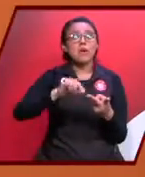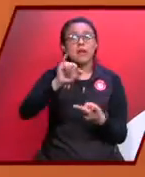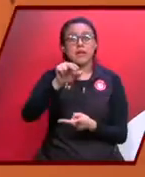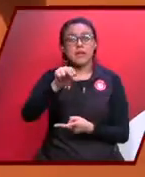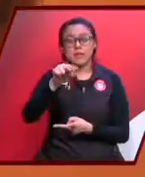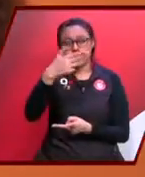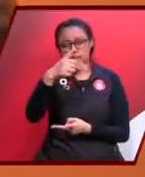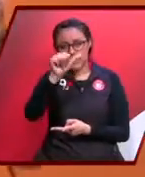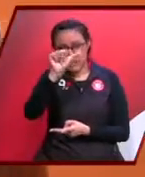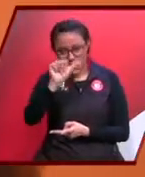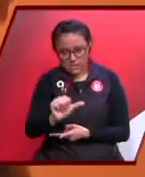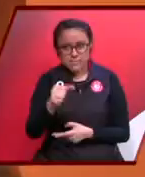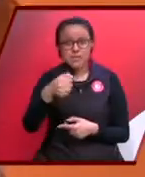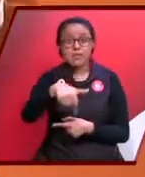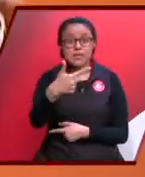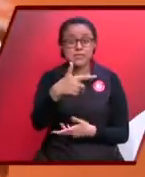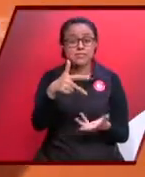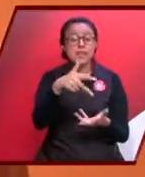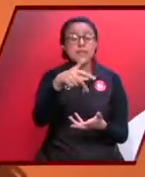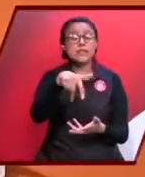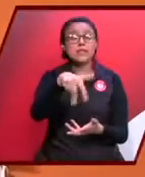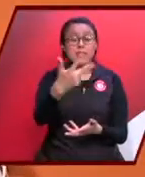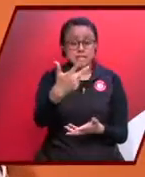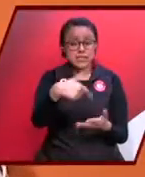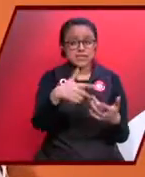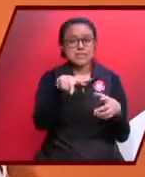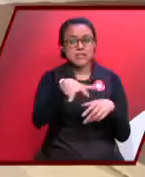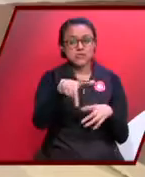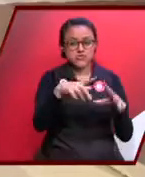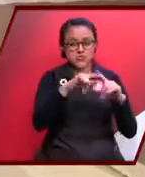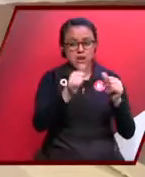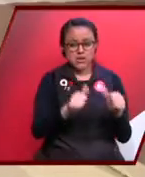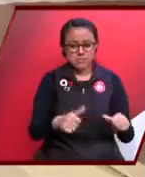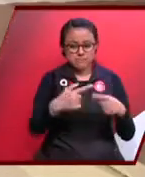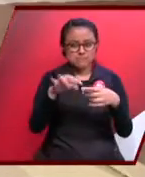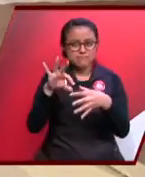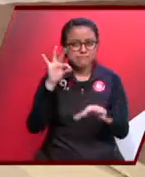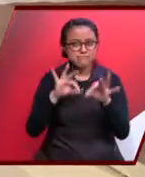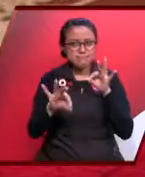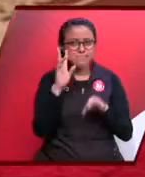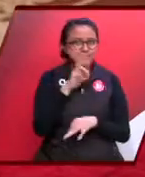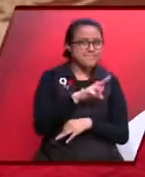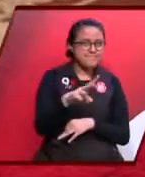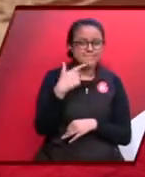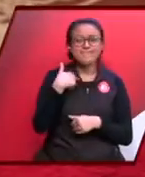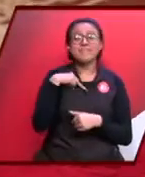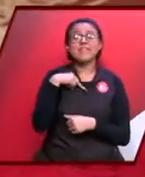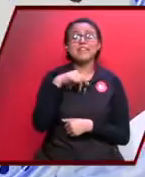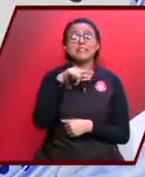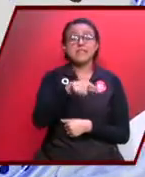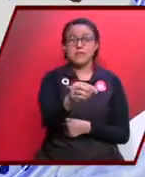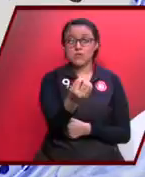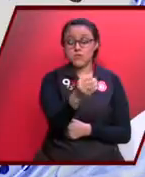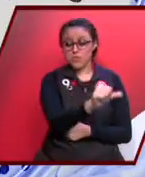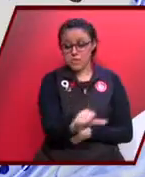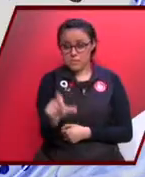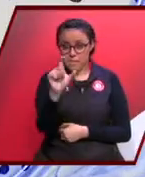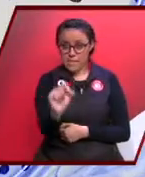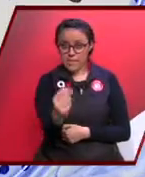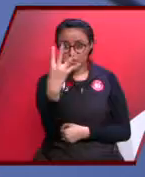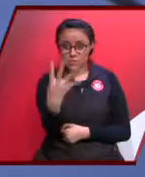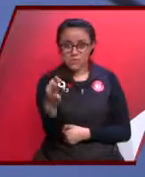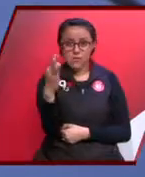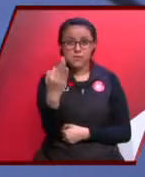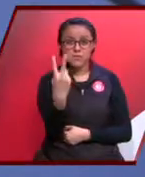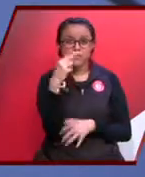a 13 de las 18 grandes ramas de las artesanías mexicanas. Y usted podrá visitarla del 17 de octubre al 24 de febrero